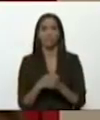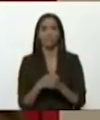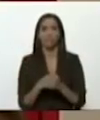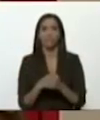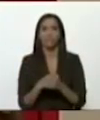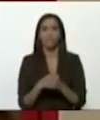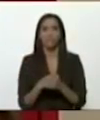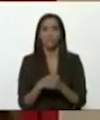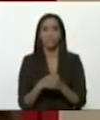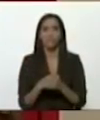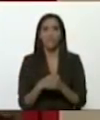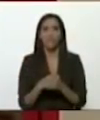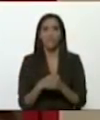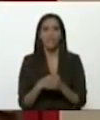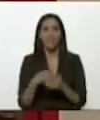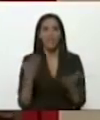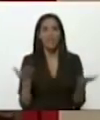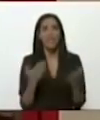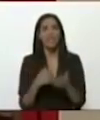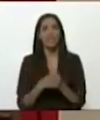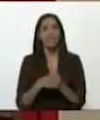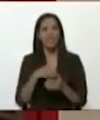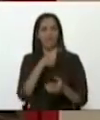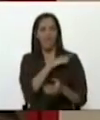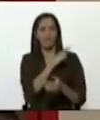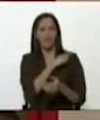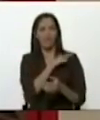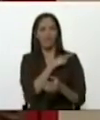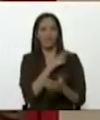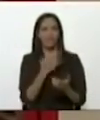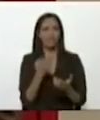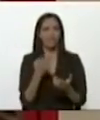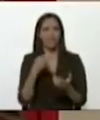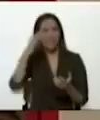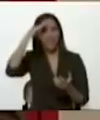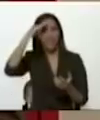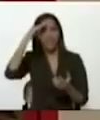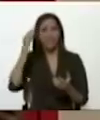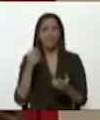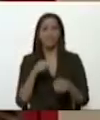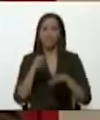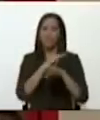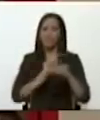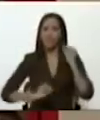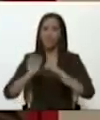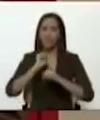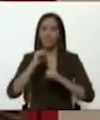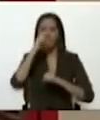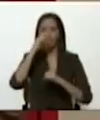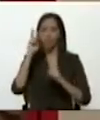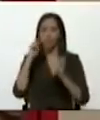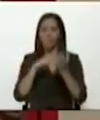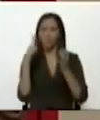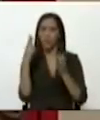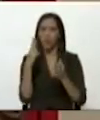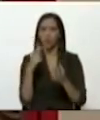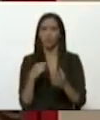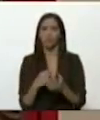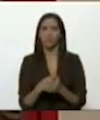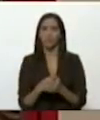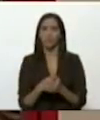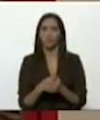general el almirante de la Armada que iba a ser ministro de la Defensa cuando el 2002,